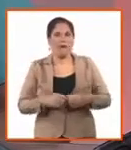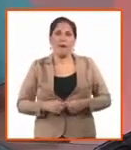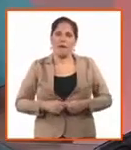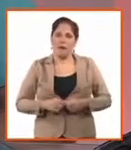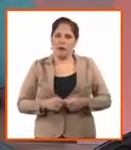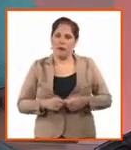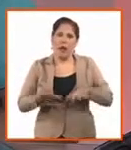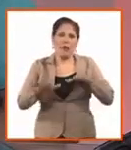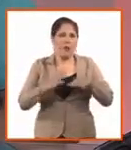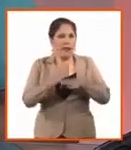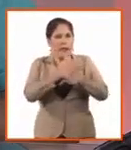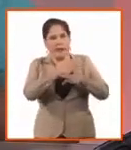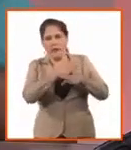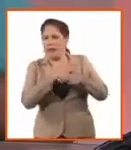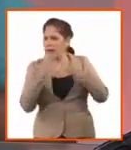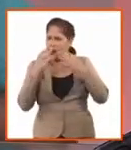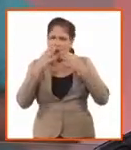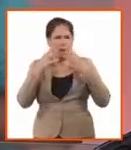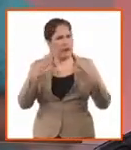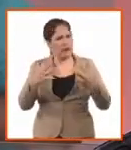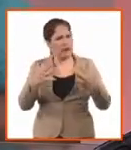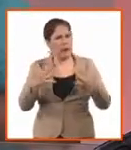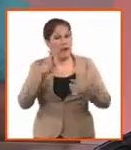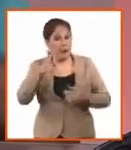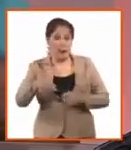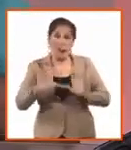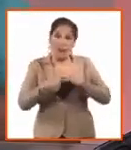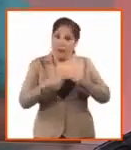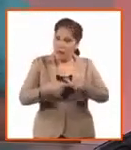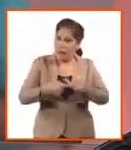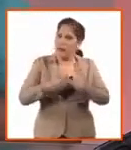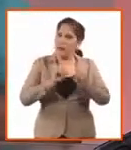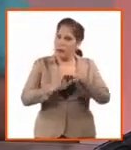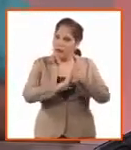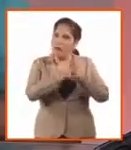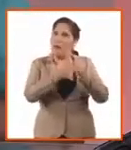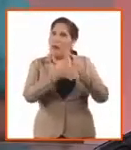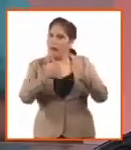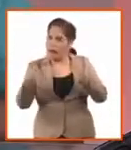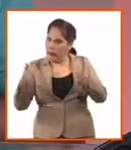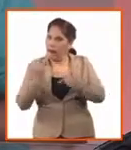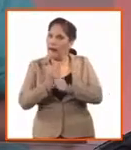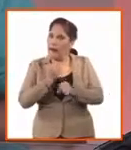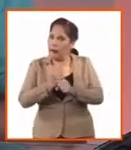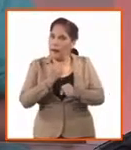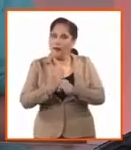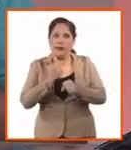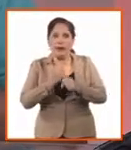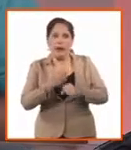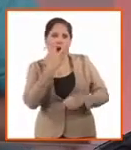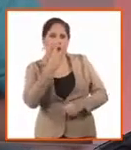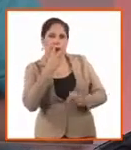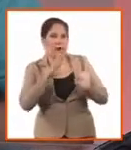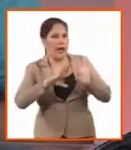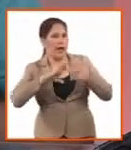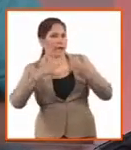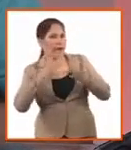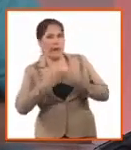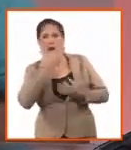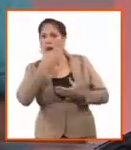de acción que también es importante, como se demostró en medio de la pandemia, claro, como se demostró con el trabajo en los sistemas de atención a la familia,